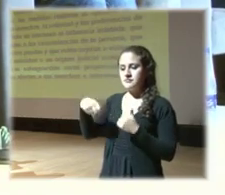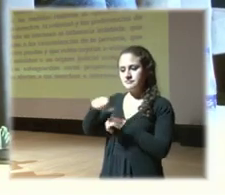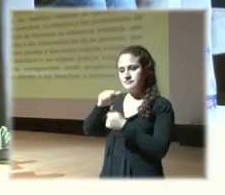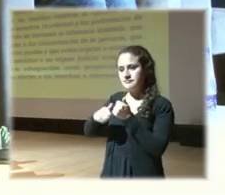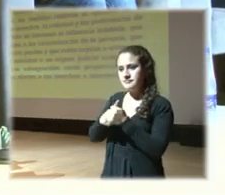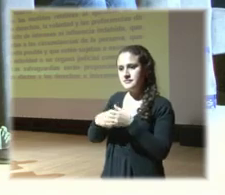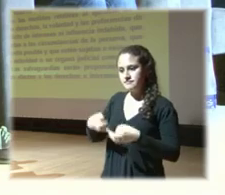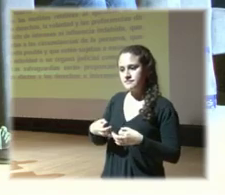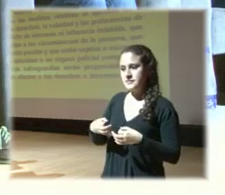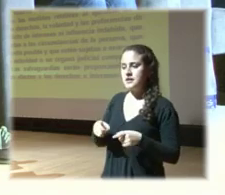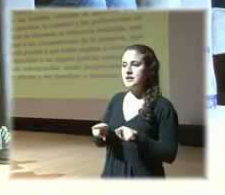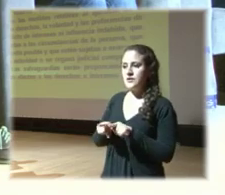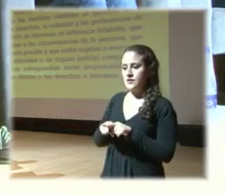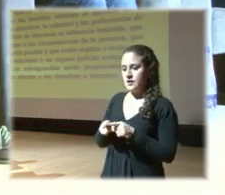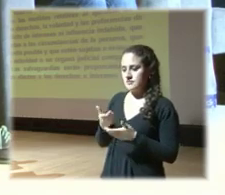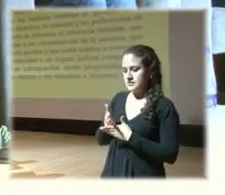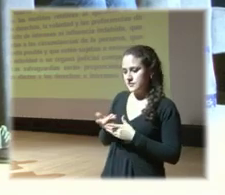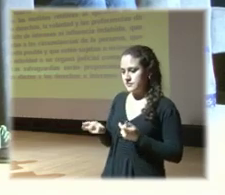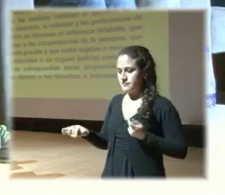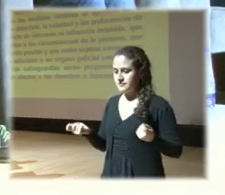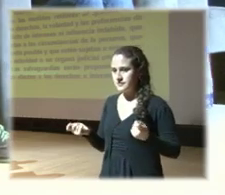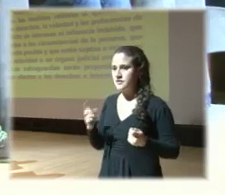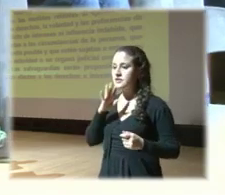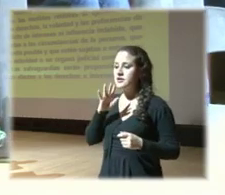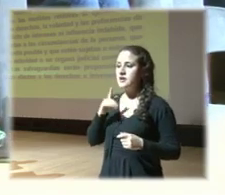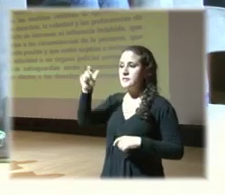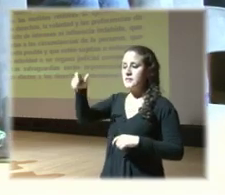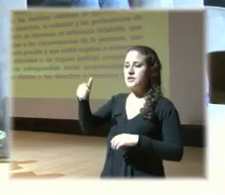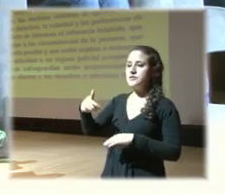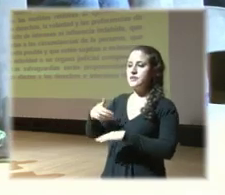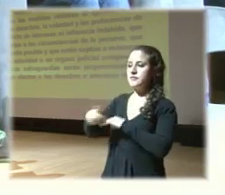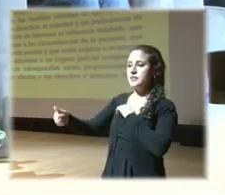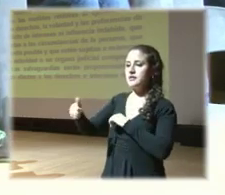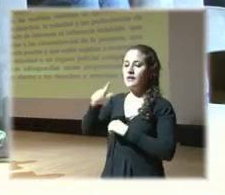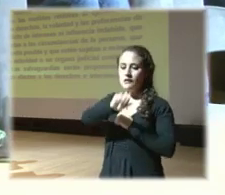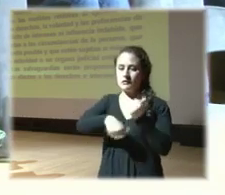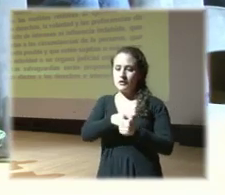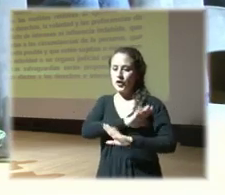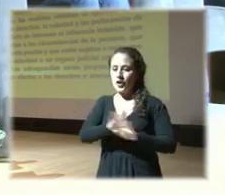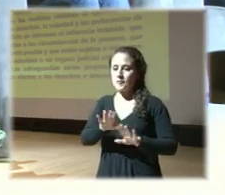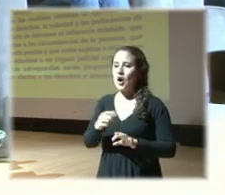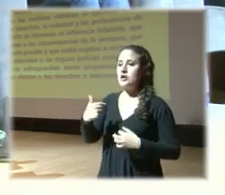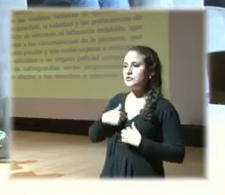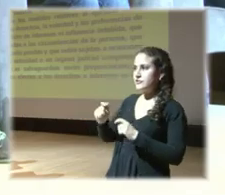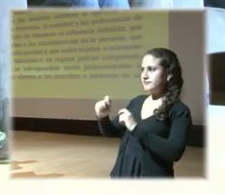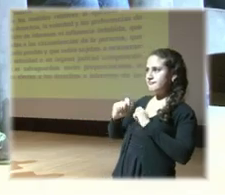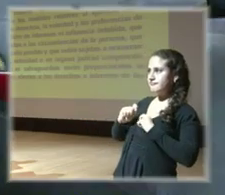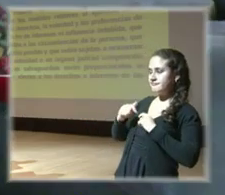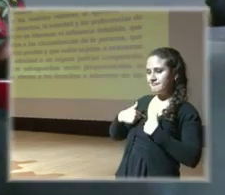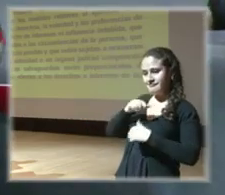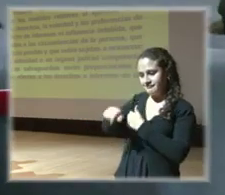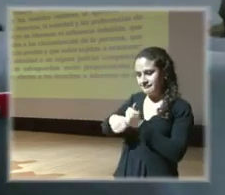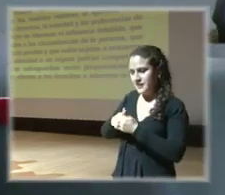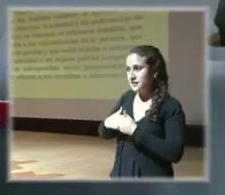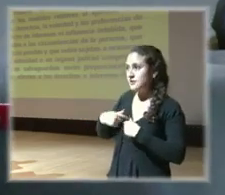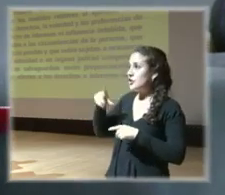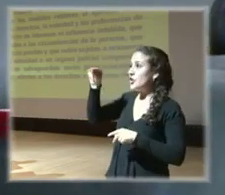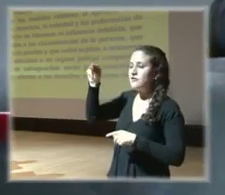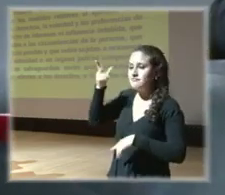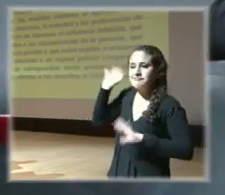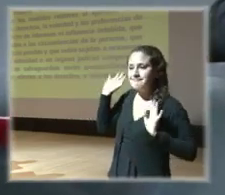que no hay dos partes en el proceso, sino solo la que solicita la interdicción. Y la persona que va a ser declarada interdicta no puede oponerse a